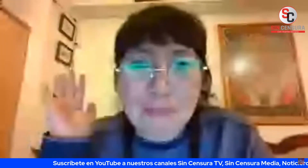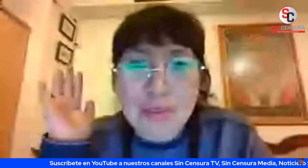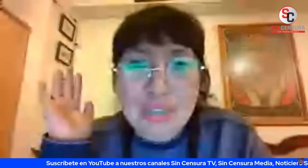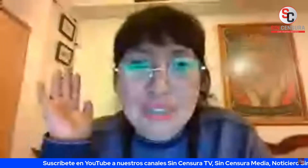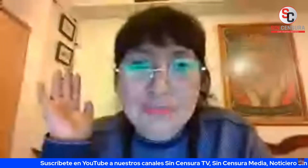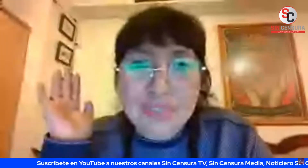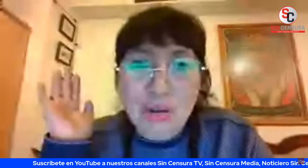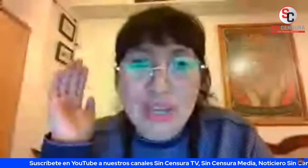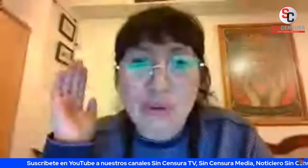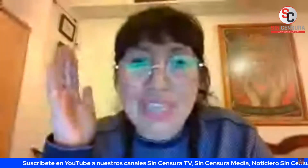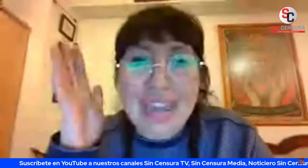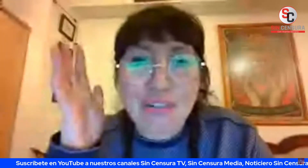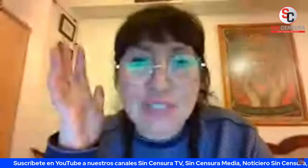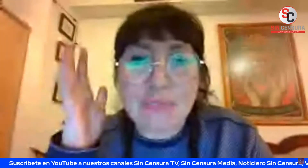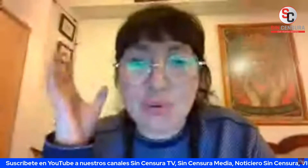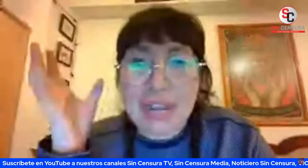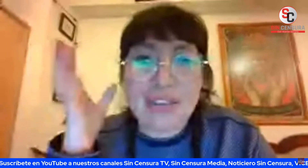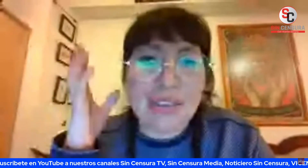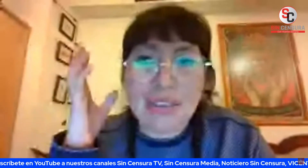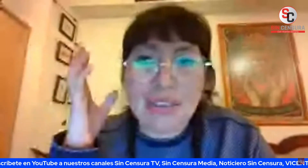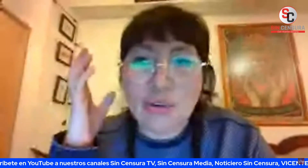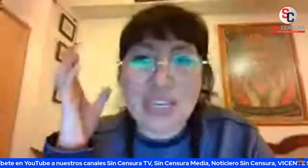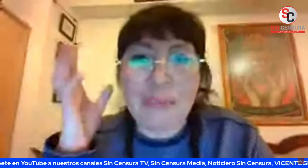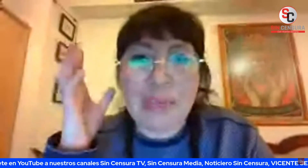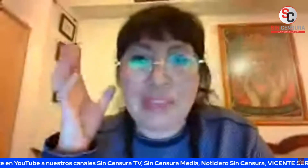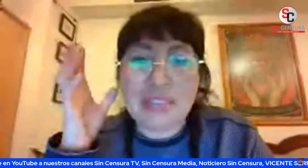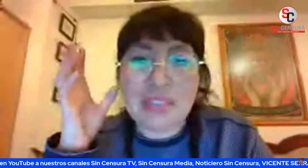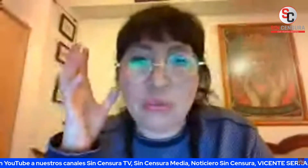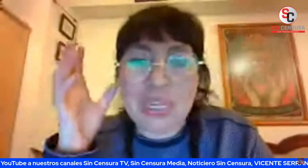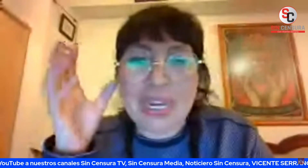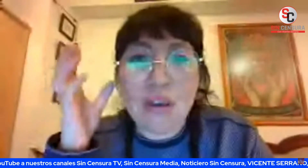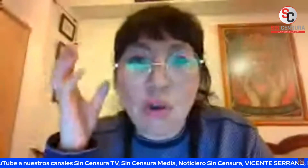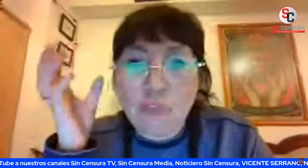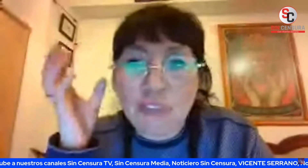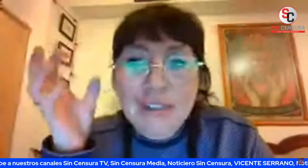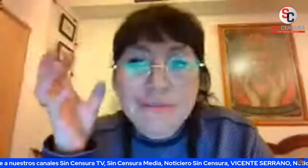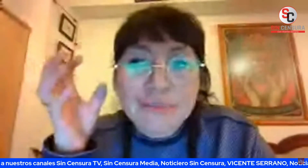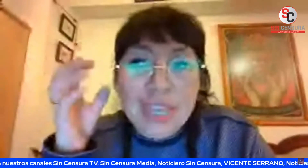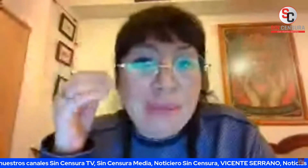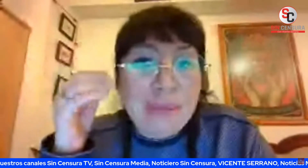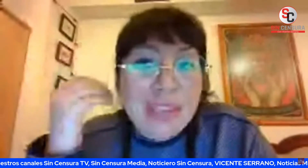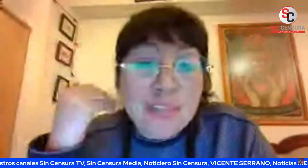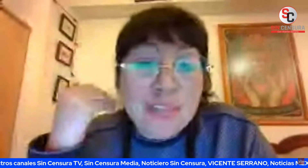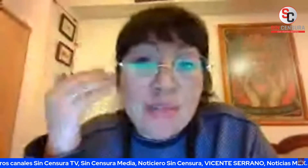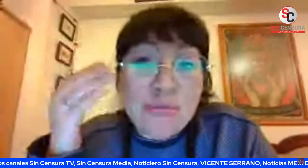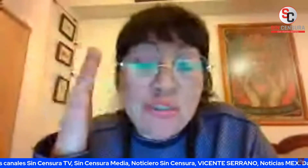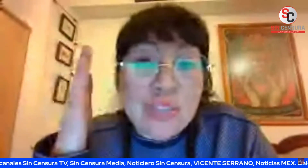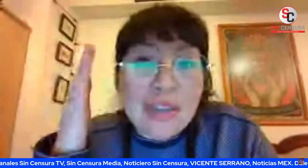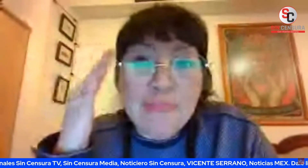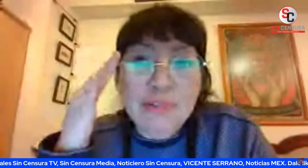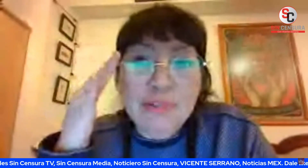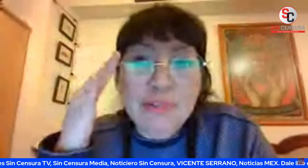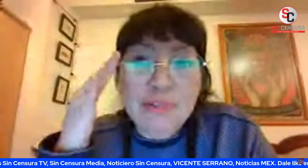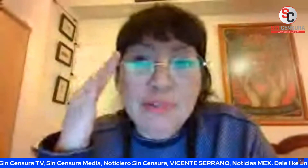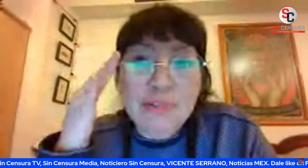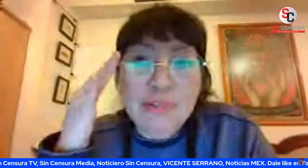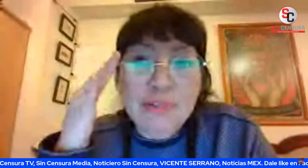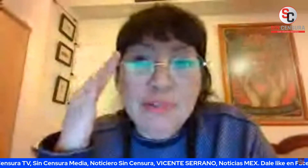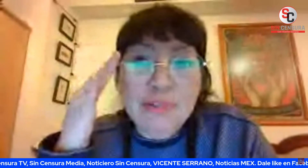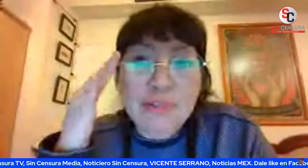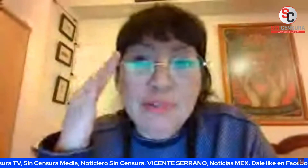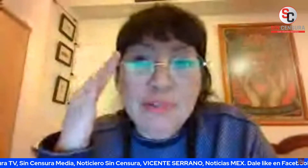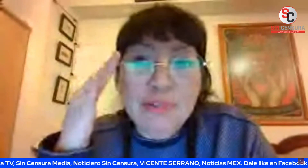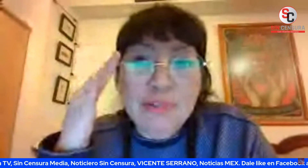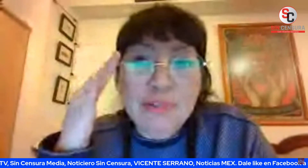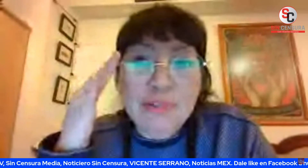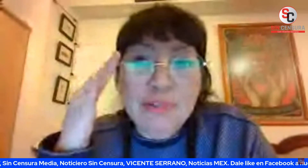conceptual y teóricamente se denomina lawfare. En México hemos tenido muchos ejemplos Y los medios, no solamente se trata de